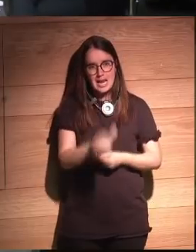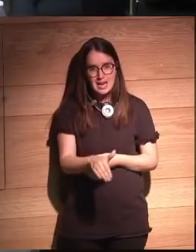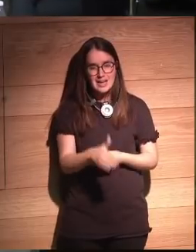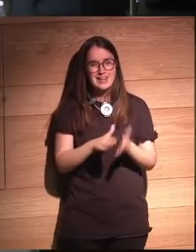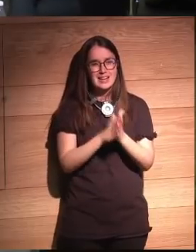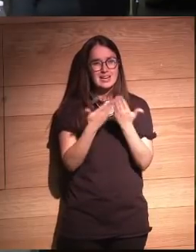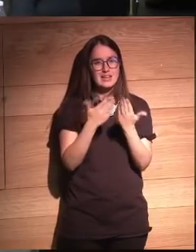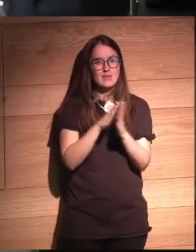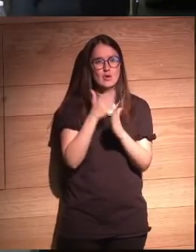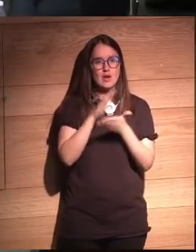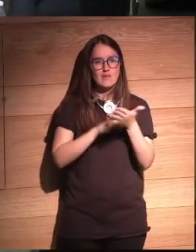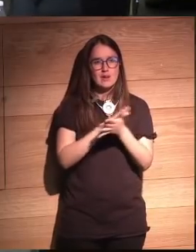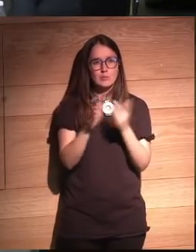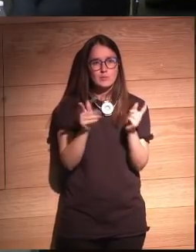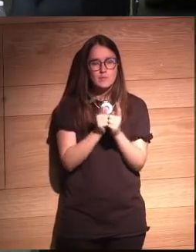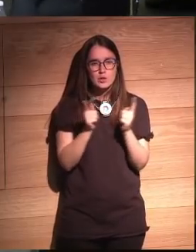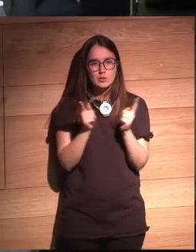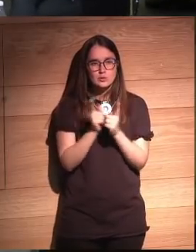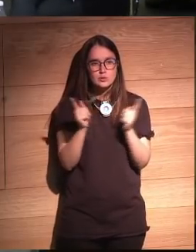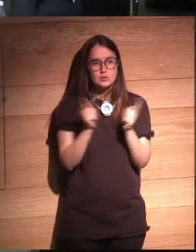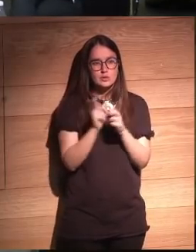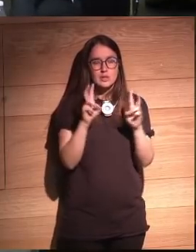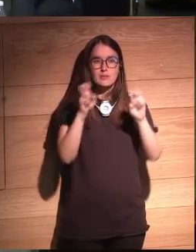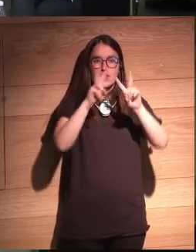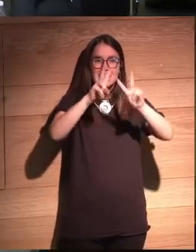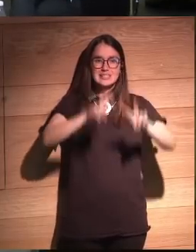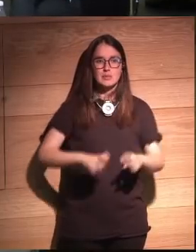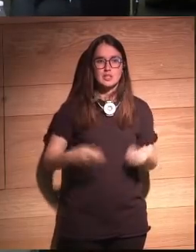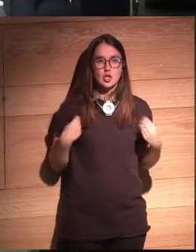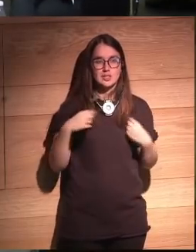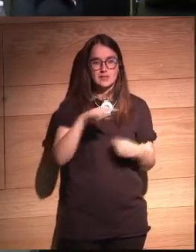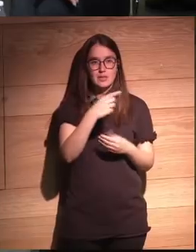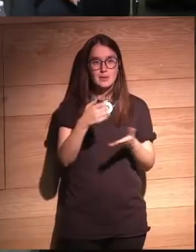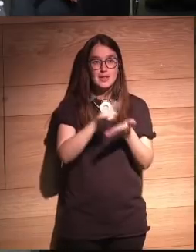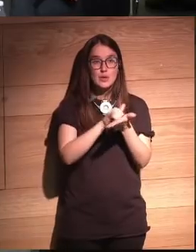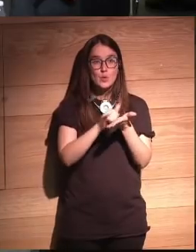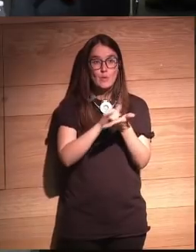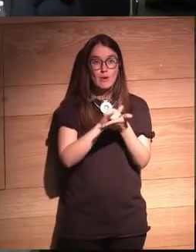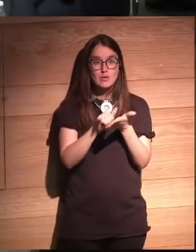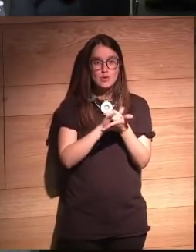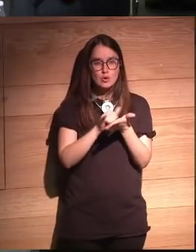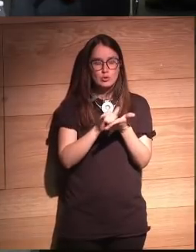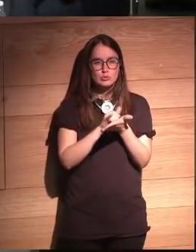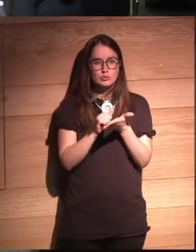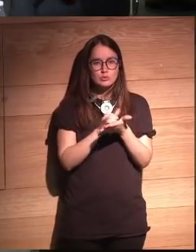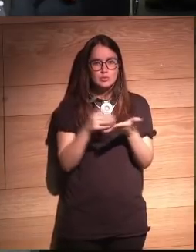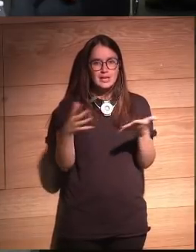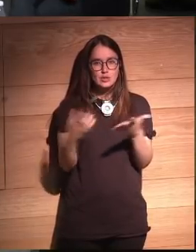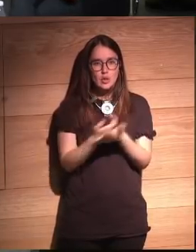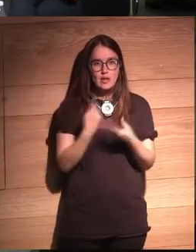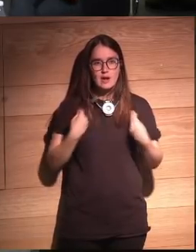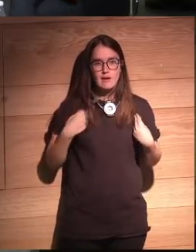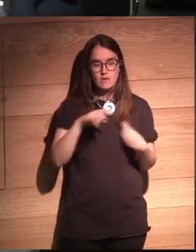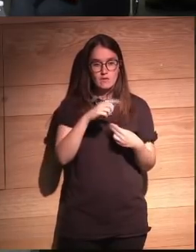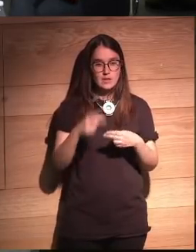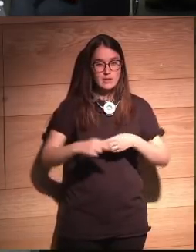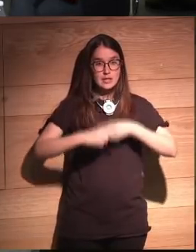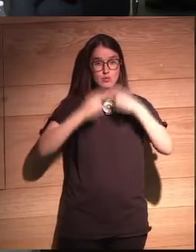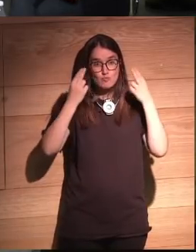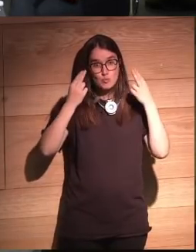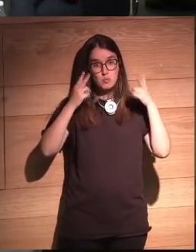poco sobre las investigaciones de vivienda en Nueva York, que toda la vivienda es pública de